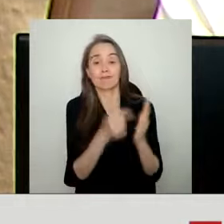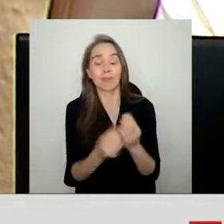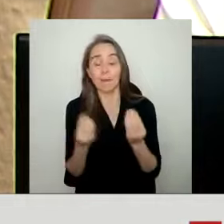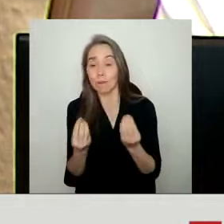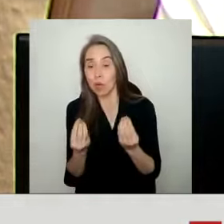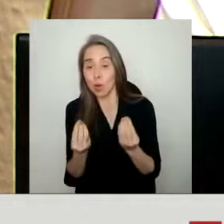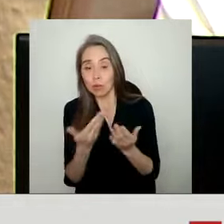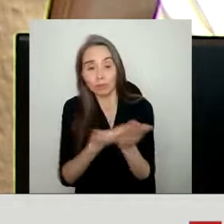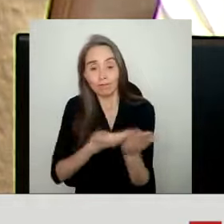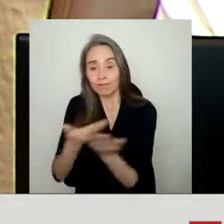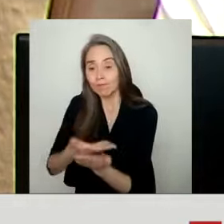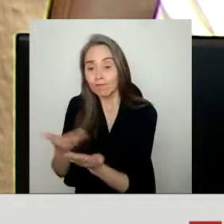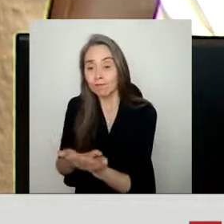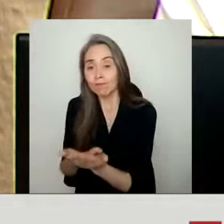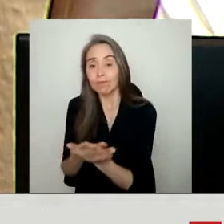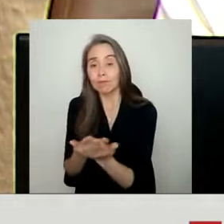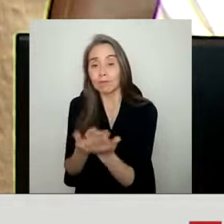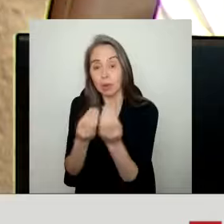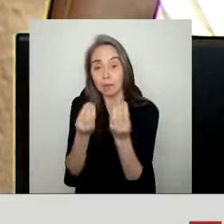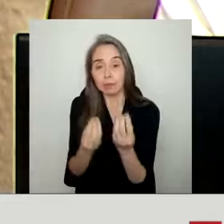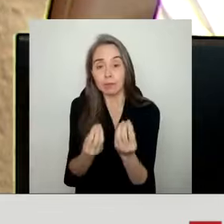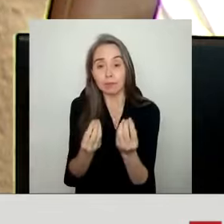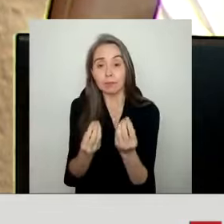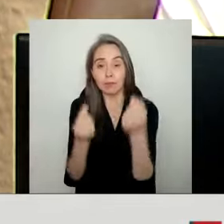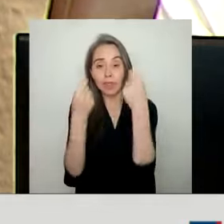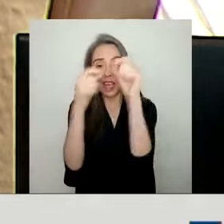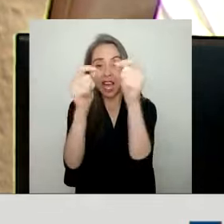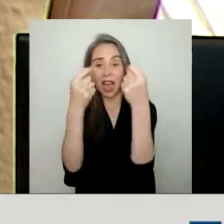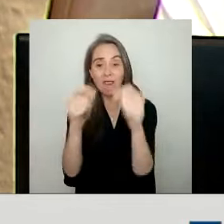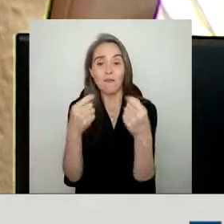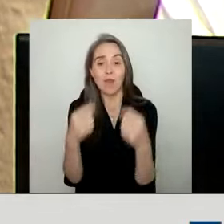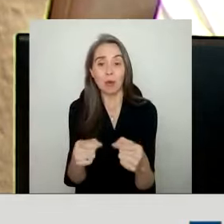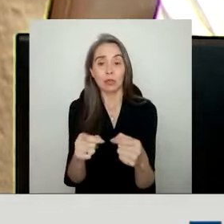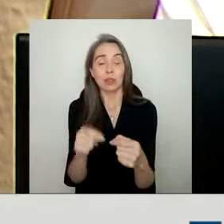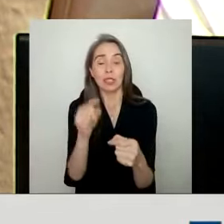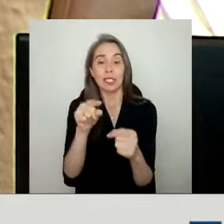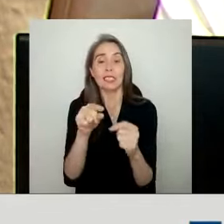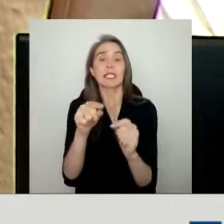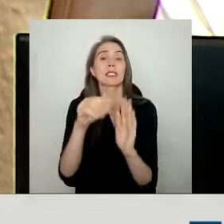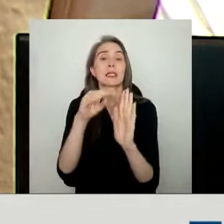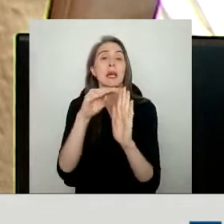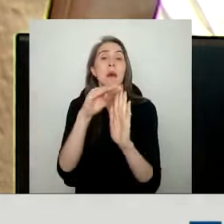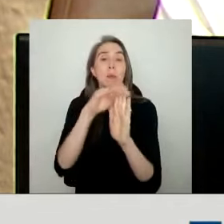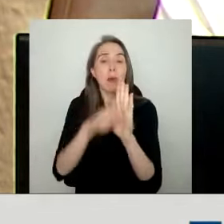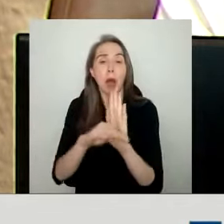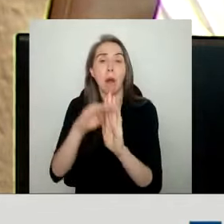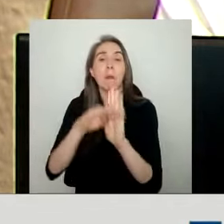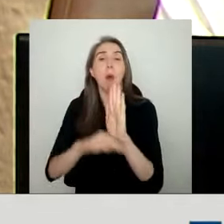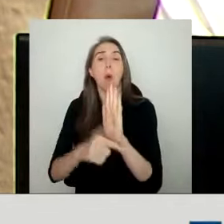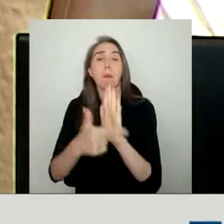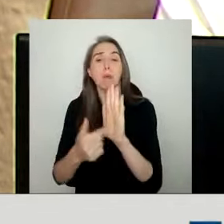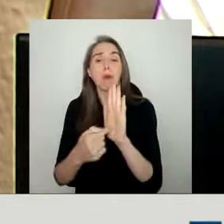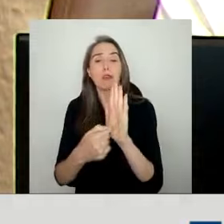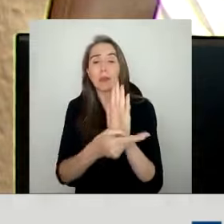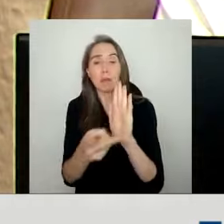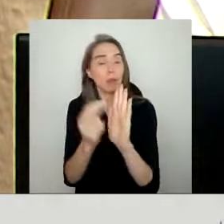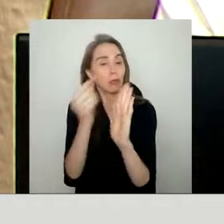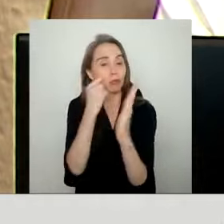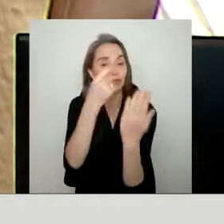una adecuada evaluación de esas políticas pública y muchas veces la